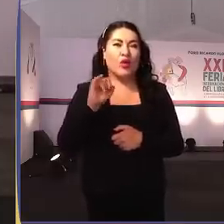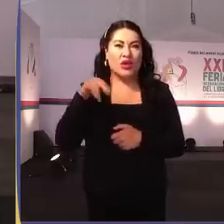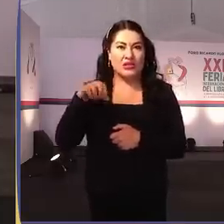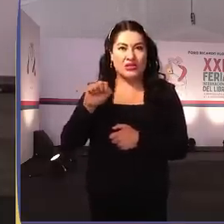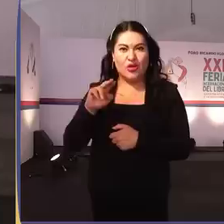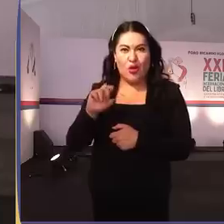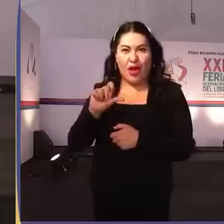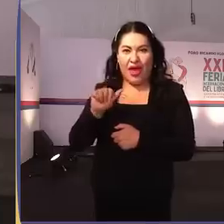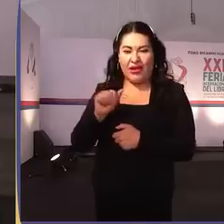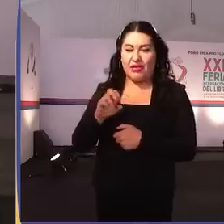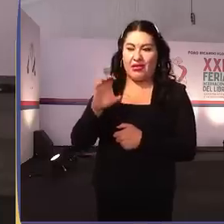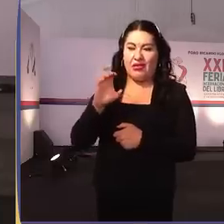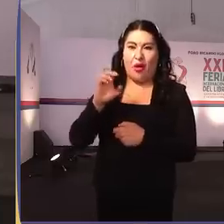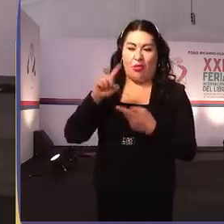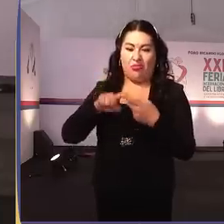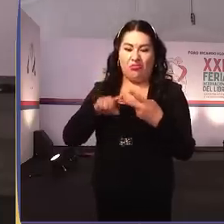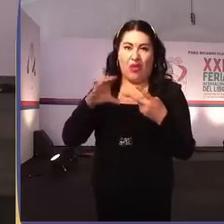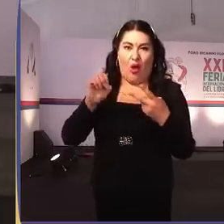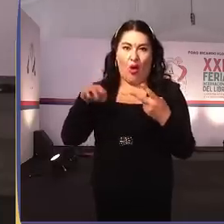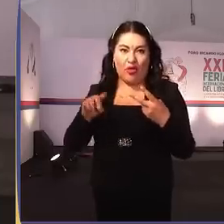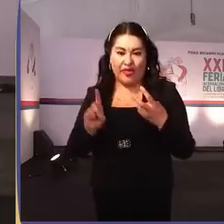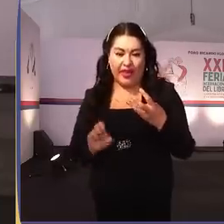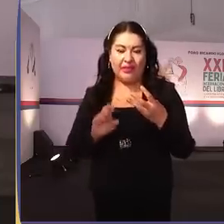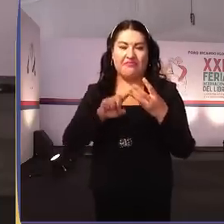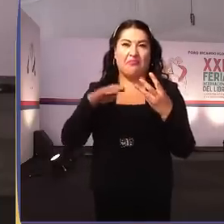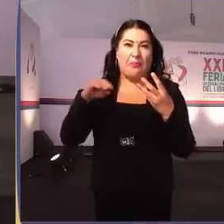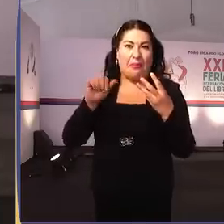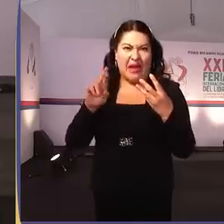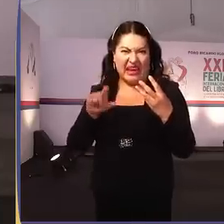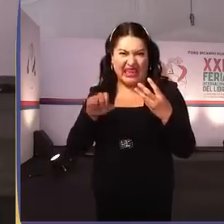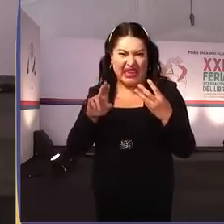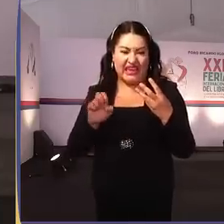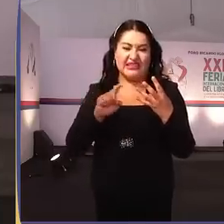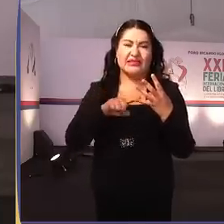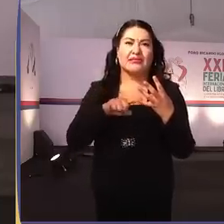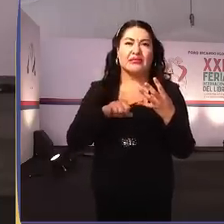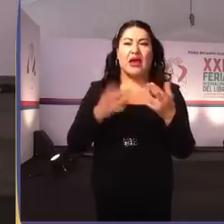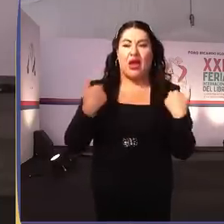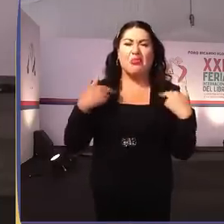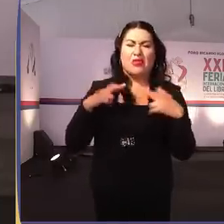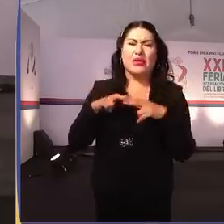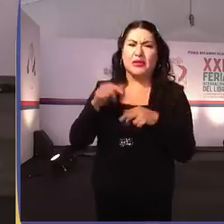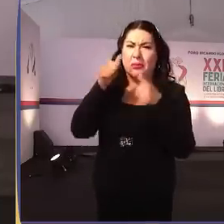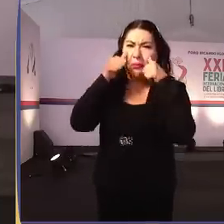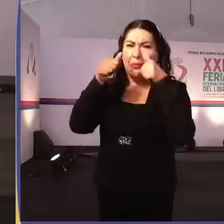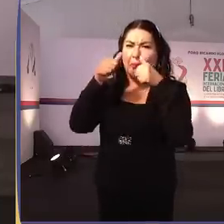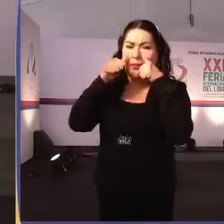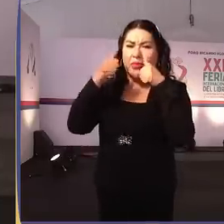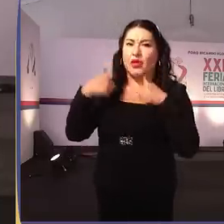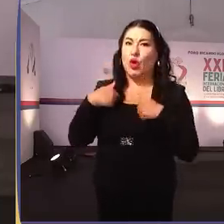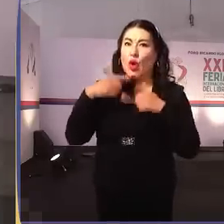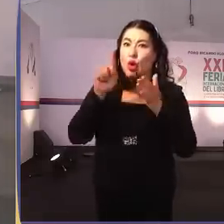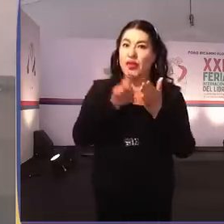conde, marqués. Bueno, está bien, a ver, pues vamos a hacerle caso al profesor. Voy a tomar el diccionario, voy a